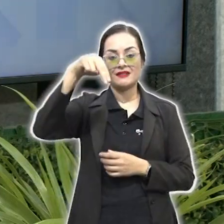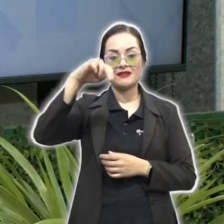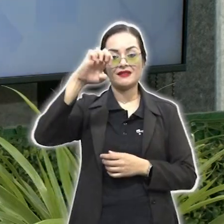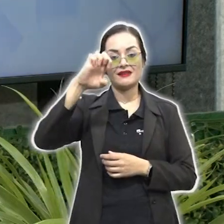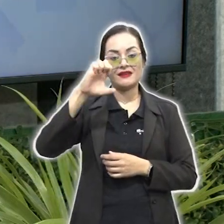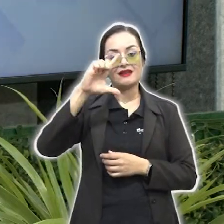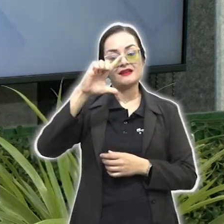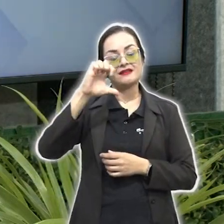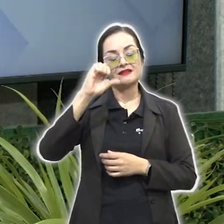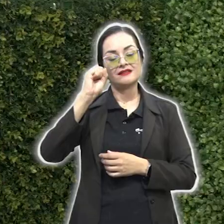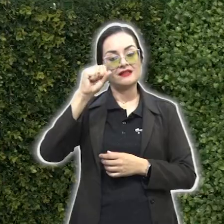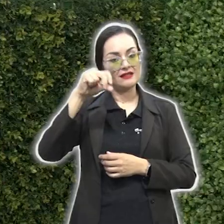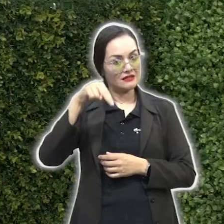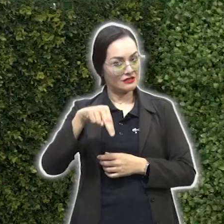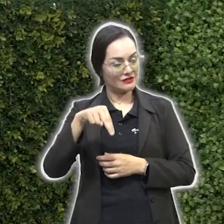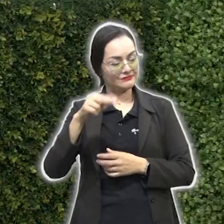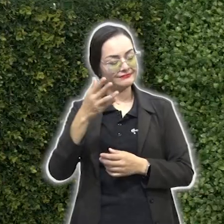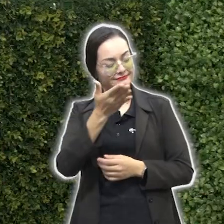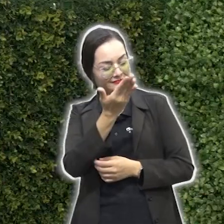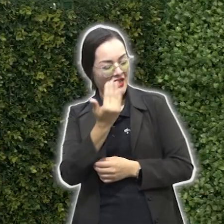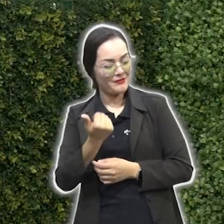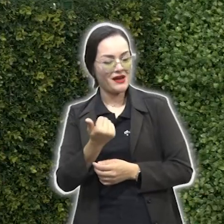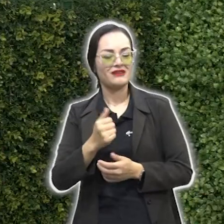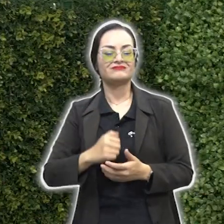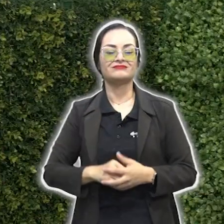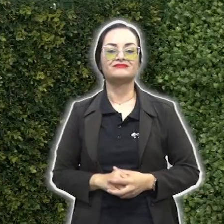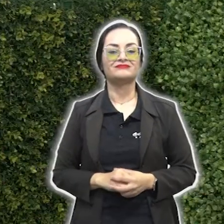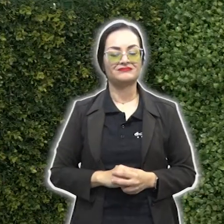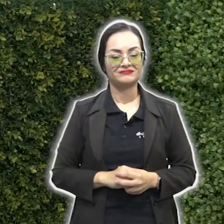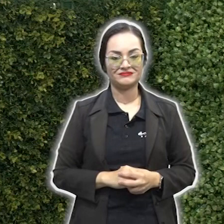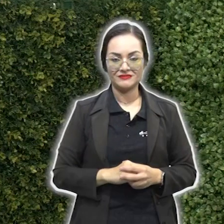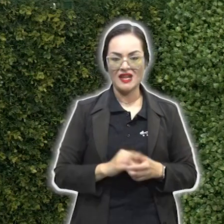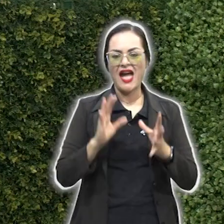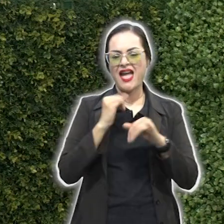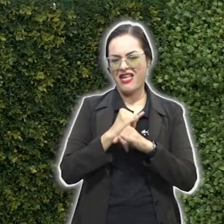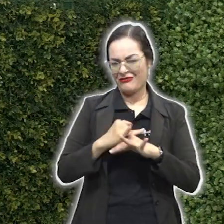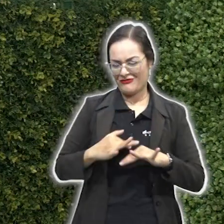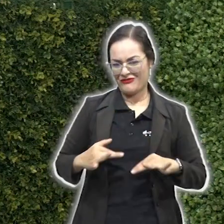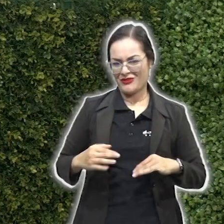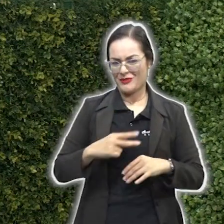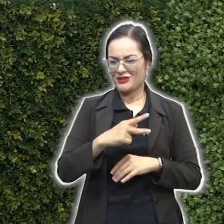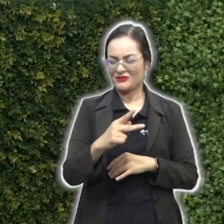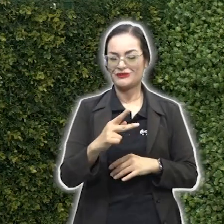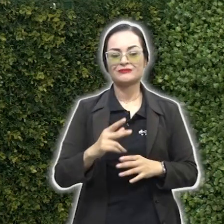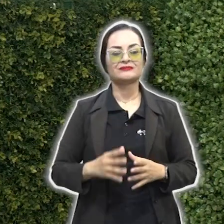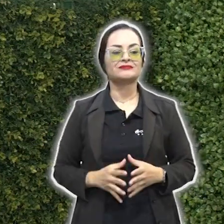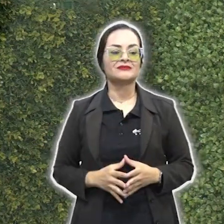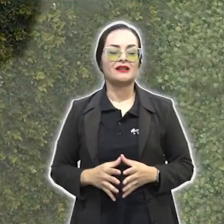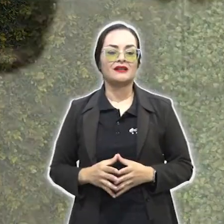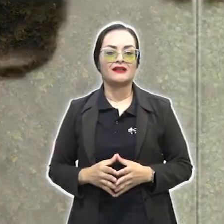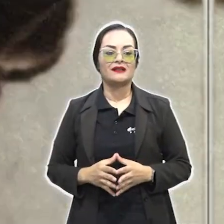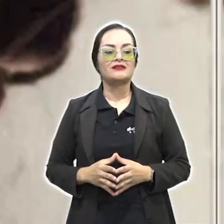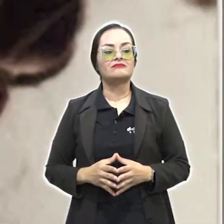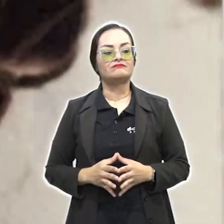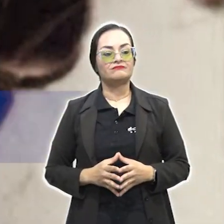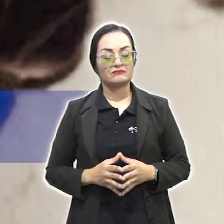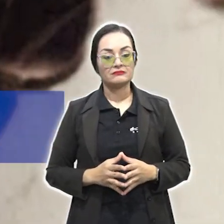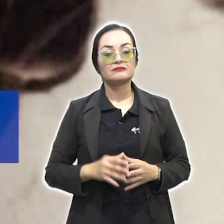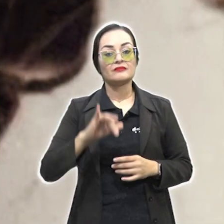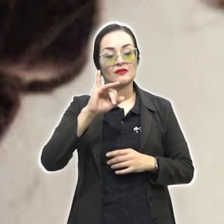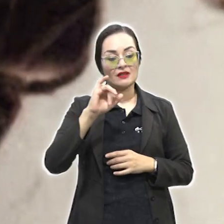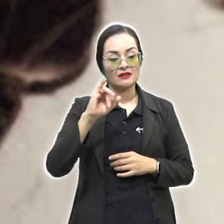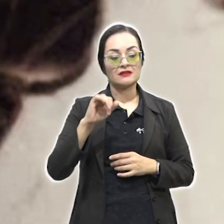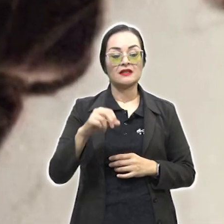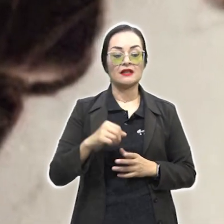de Nelson Ned, un cantante. Acompáñame a escuchar un poco más sobre él. Nelson